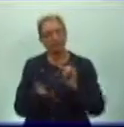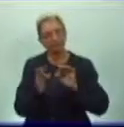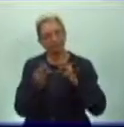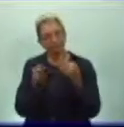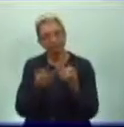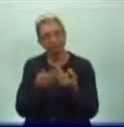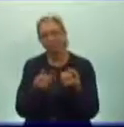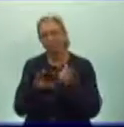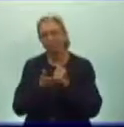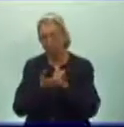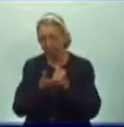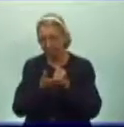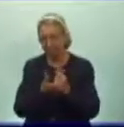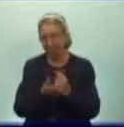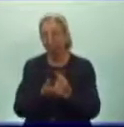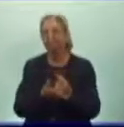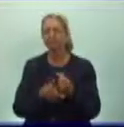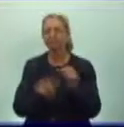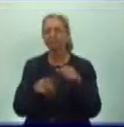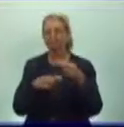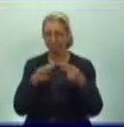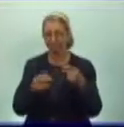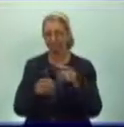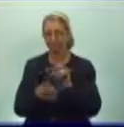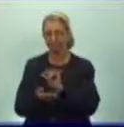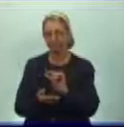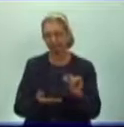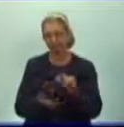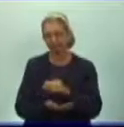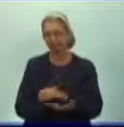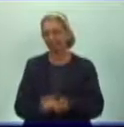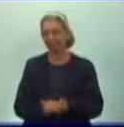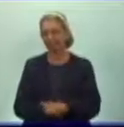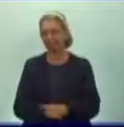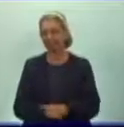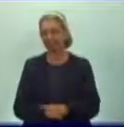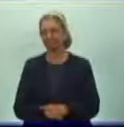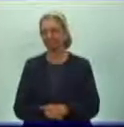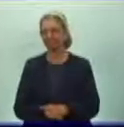a realizar estas oraciones. Se lo voy a dejar ahí para que la puedan copiar.